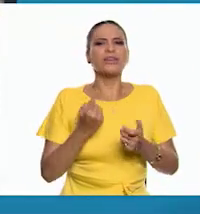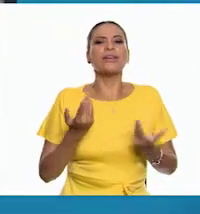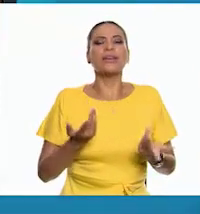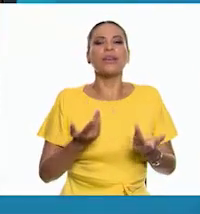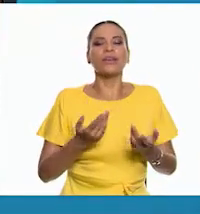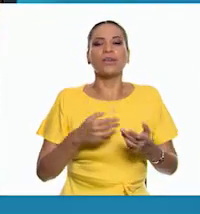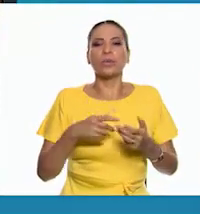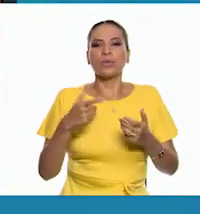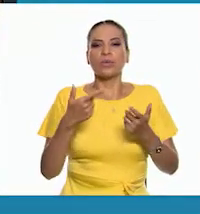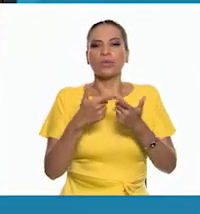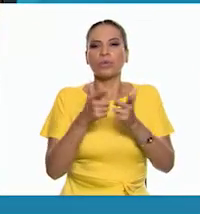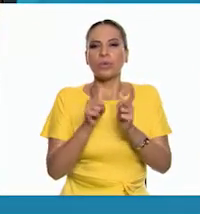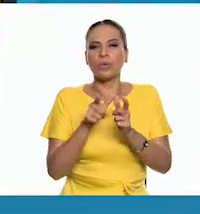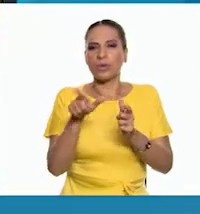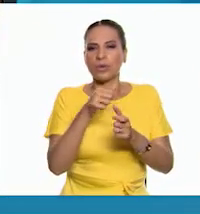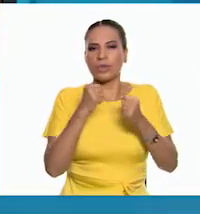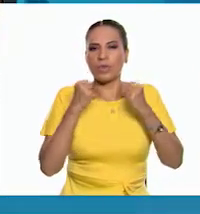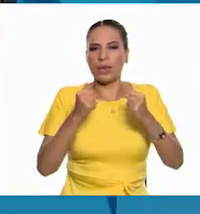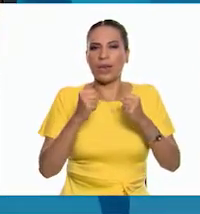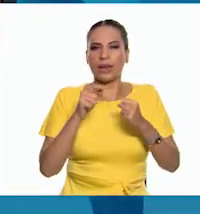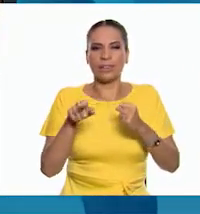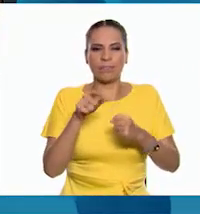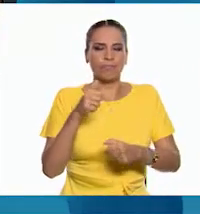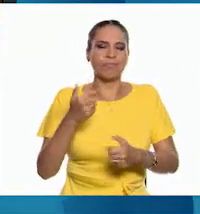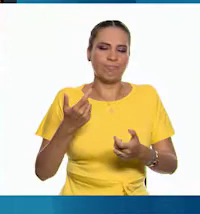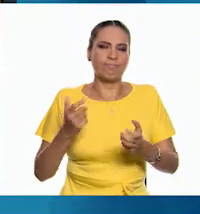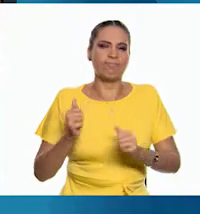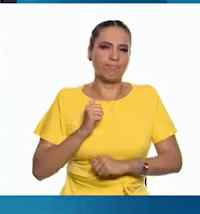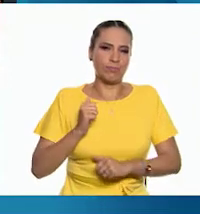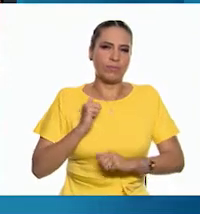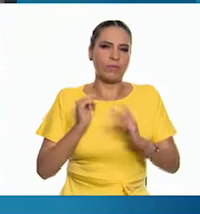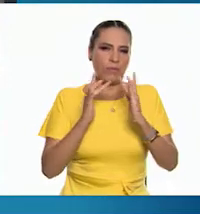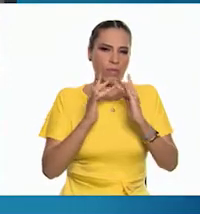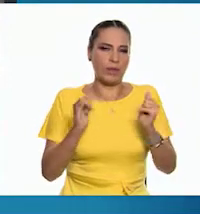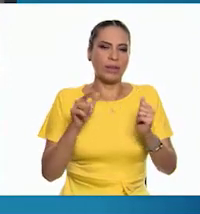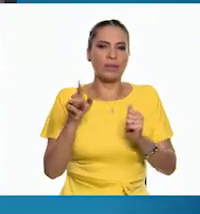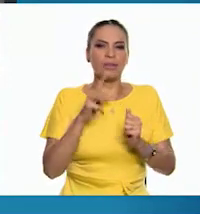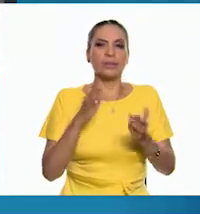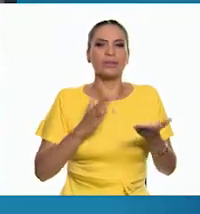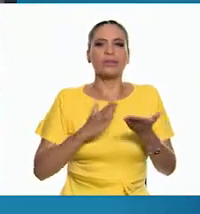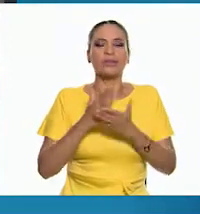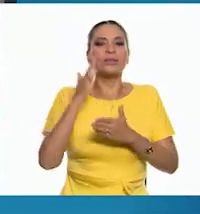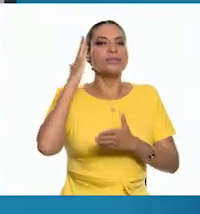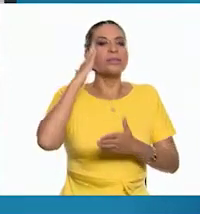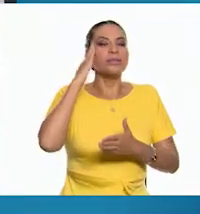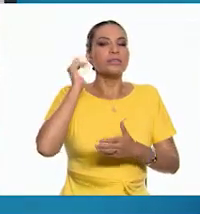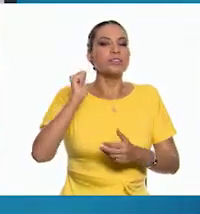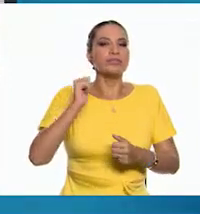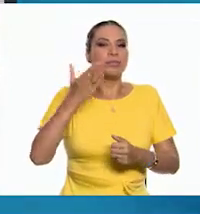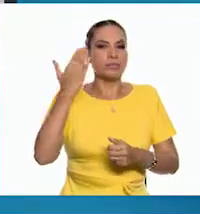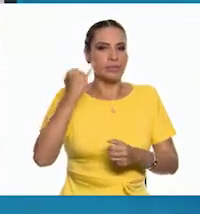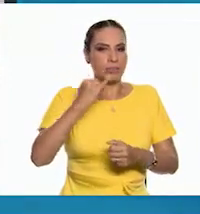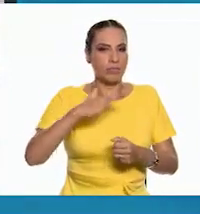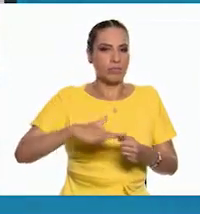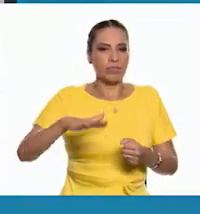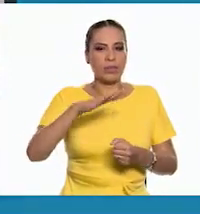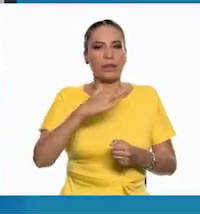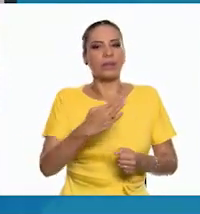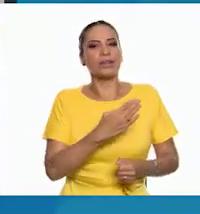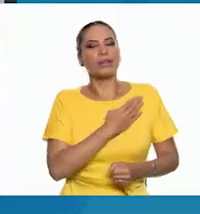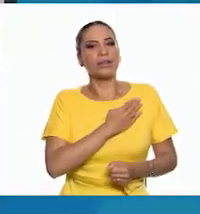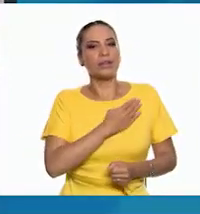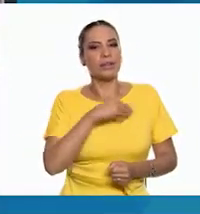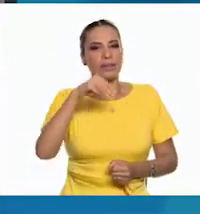las fuerzas francesas, que en ese momento estaban encabezadas por el imperio de